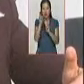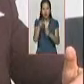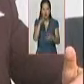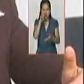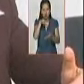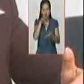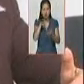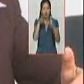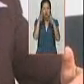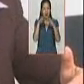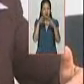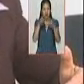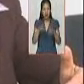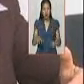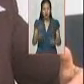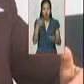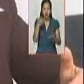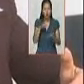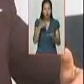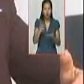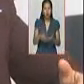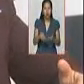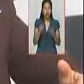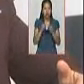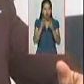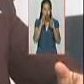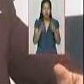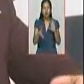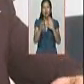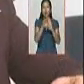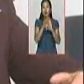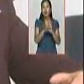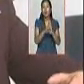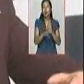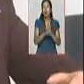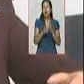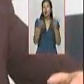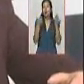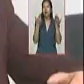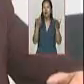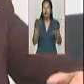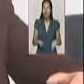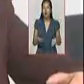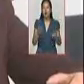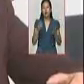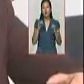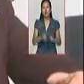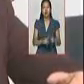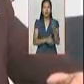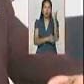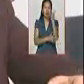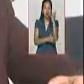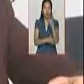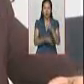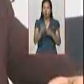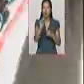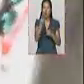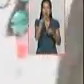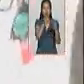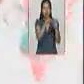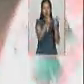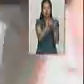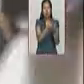analice y revise las diferentes leyes que hay no sólo sobre estos sectores